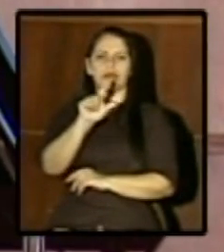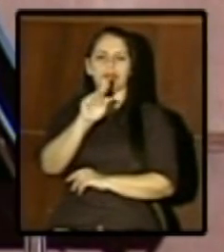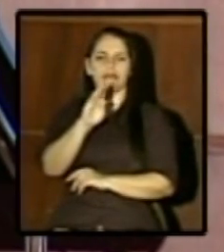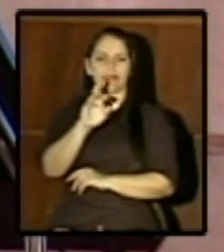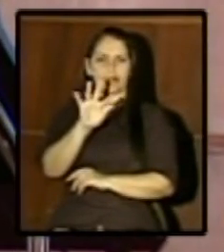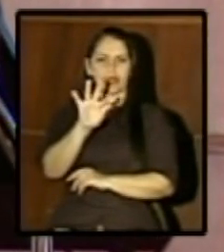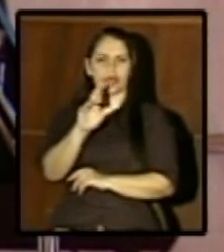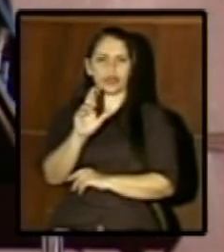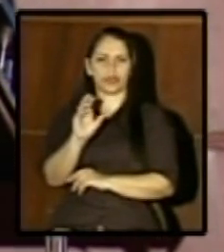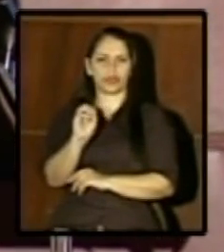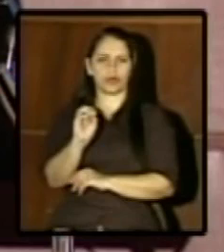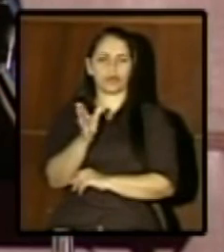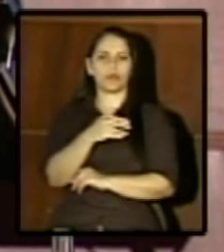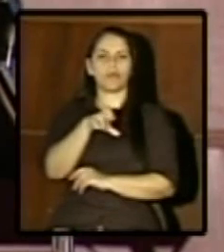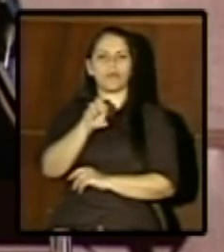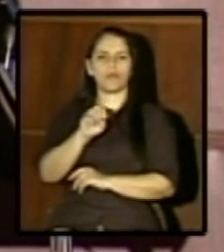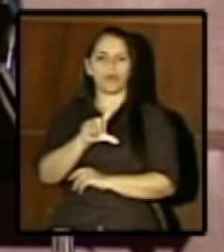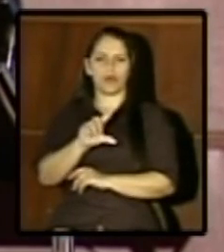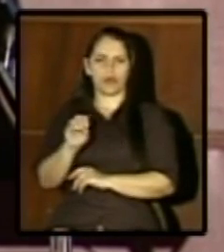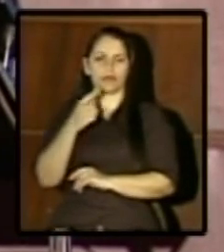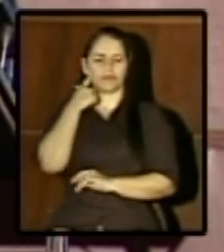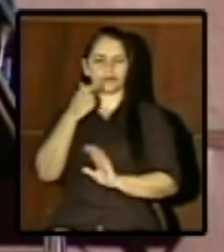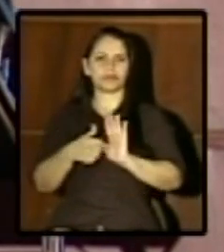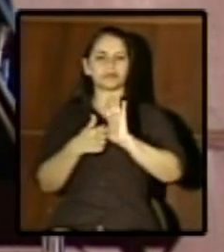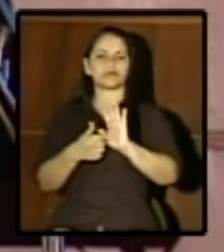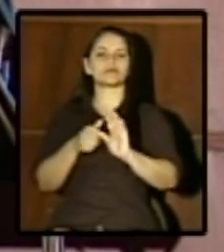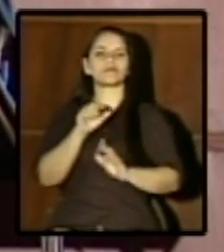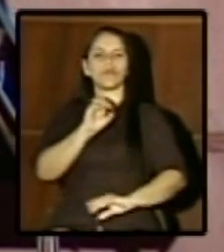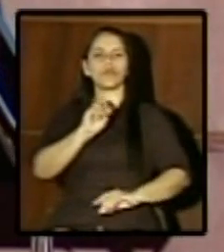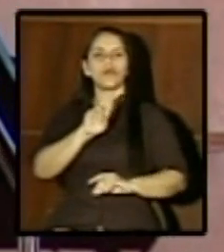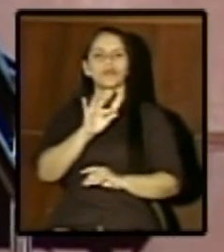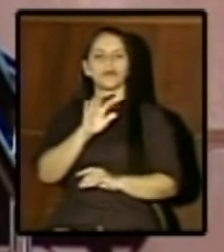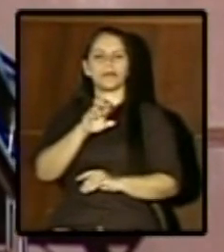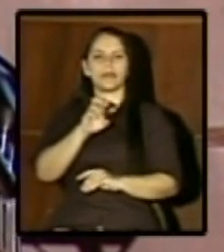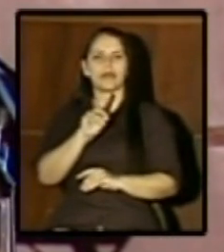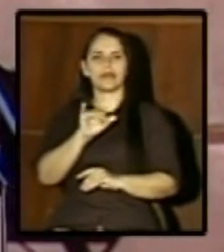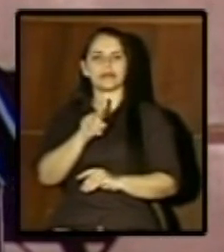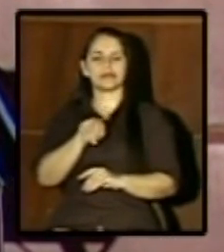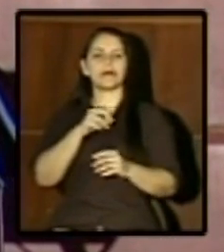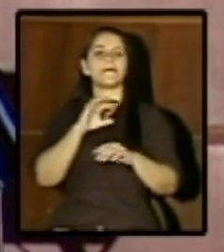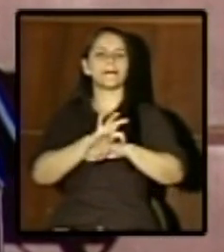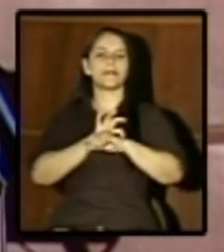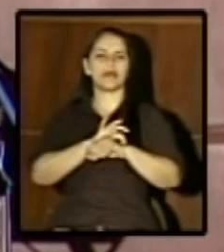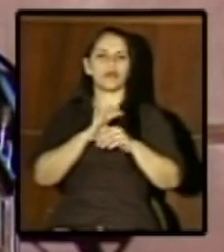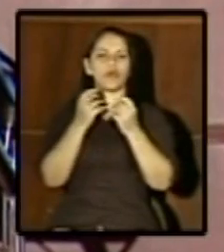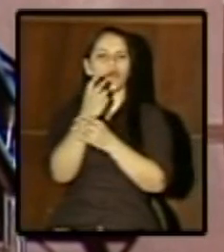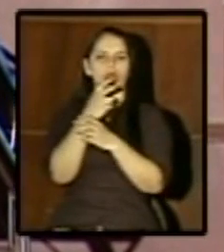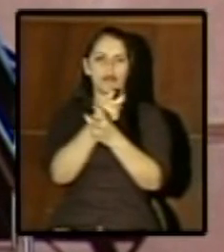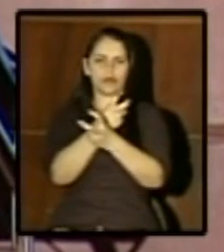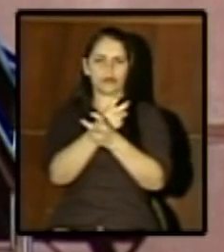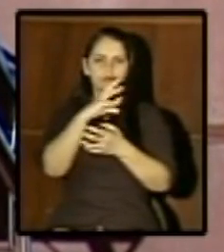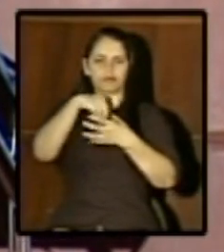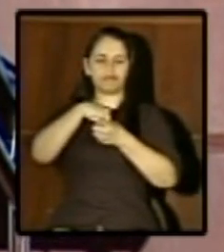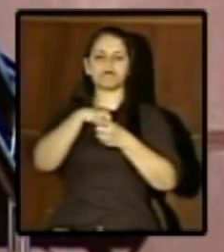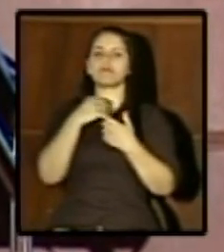y traumatólogo de la Universidad de Antioquia y es subespecialista en cirugía de pie y tobillo de la Universidad de Barcelona. Nos va a acompañar para